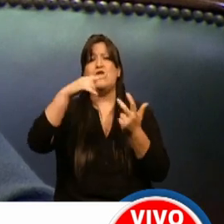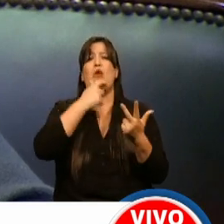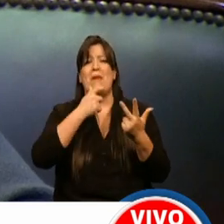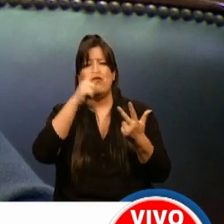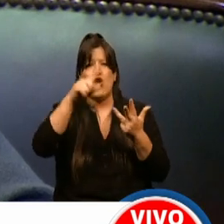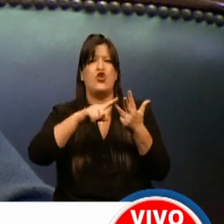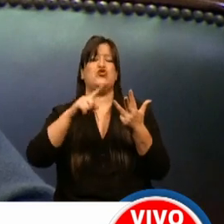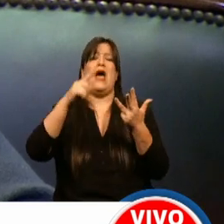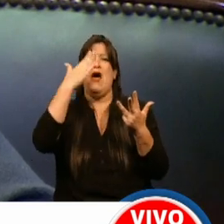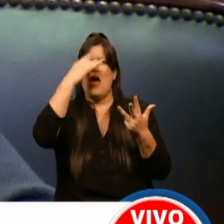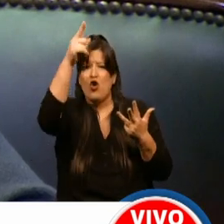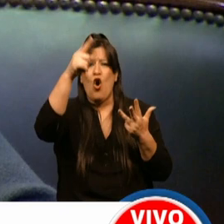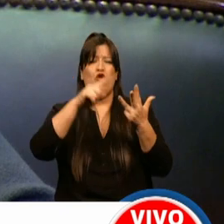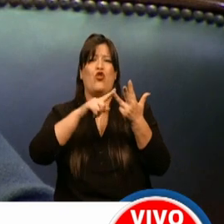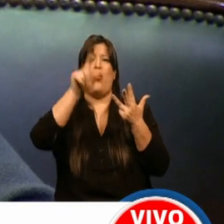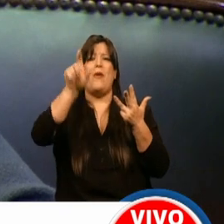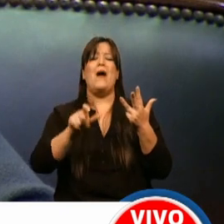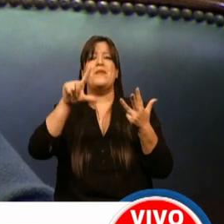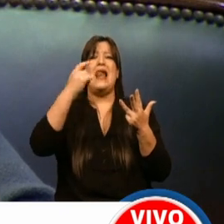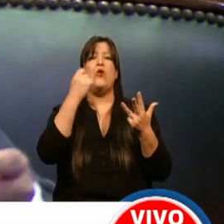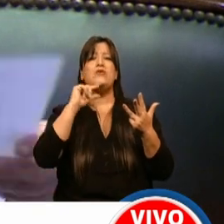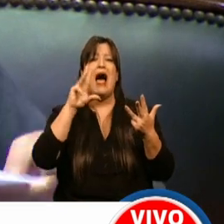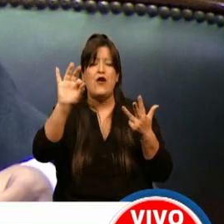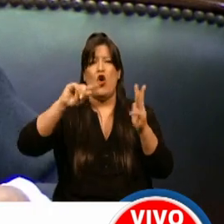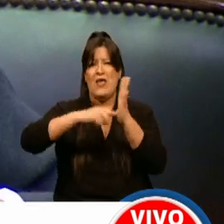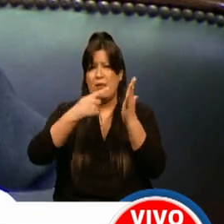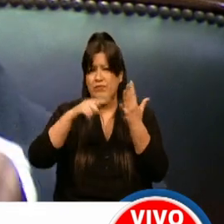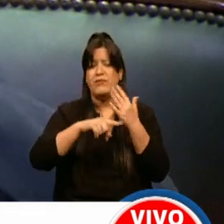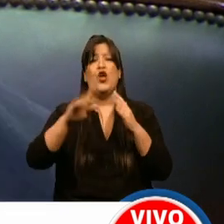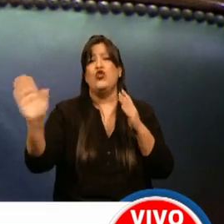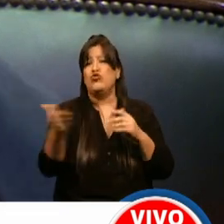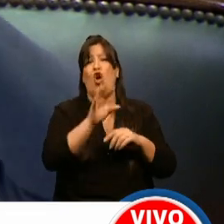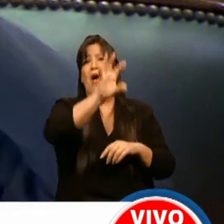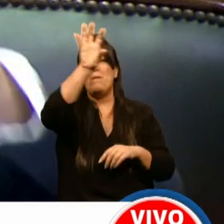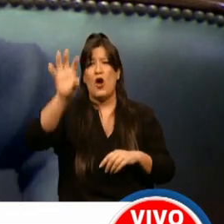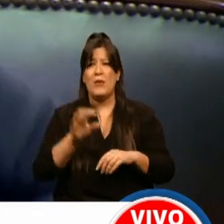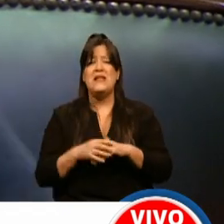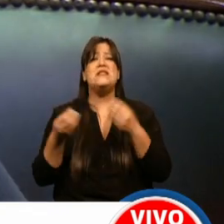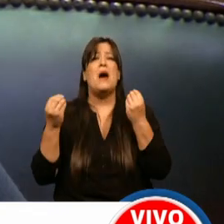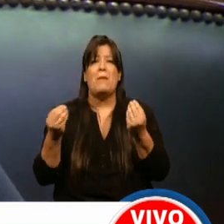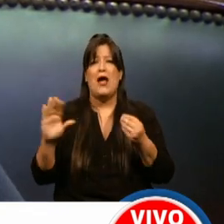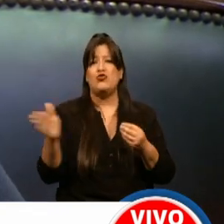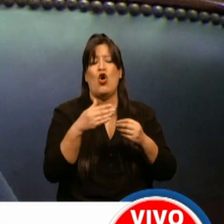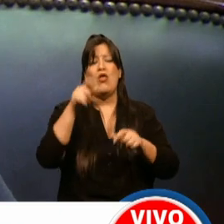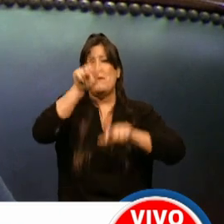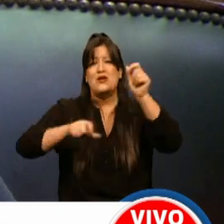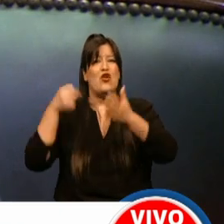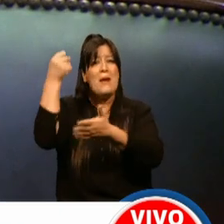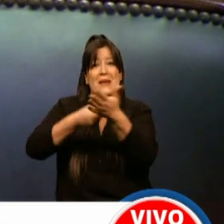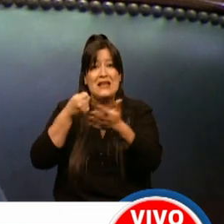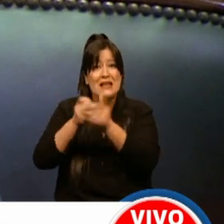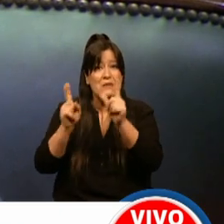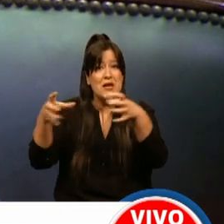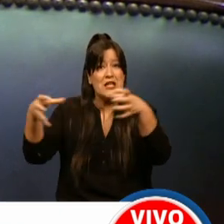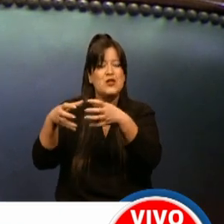katry kitty córdoba la autor cruz cava por todas las provincias para que sean activistas militantes